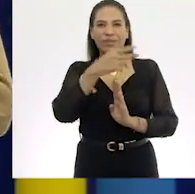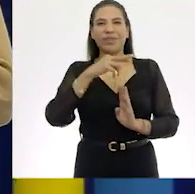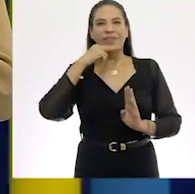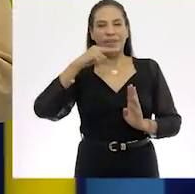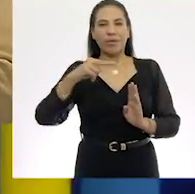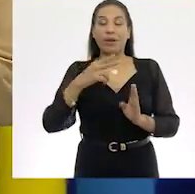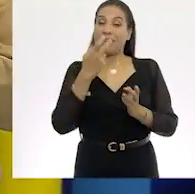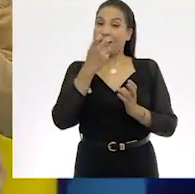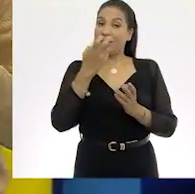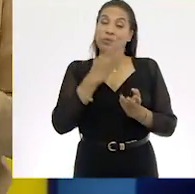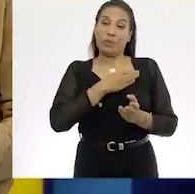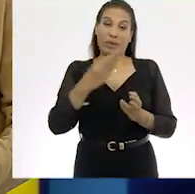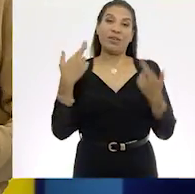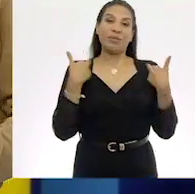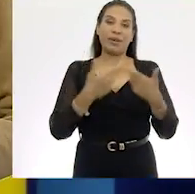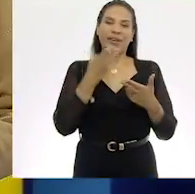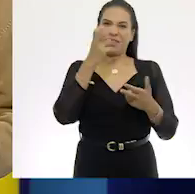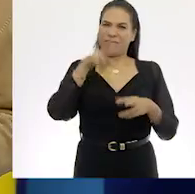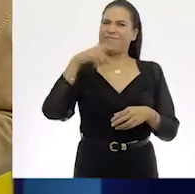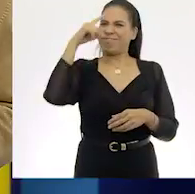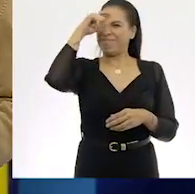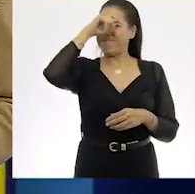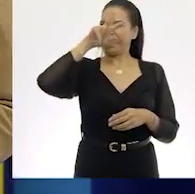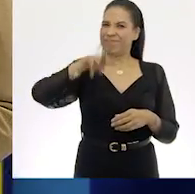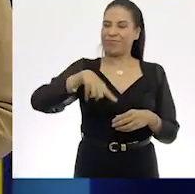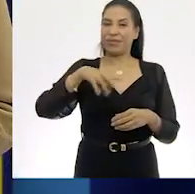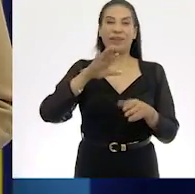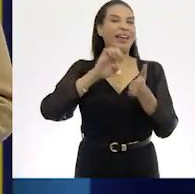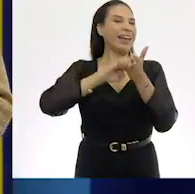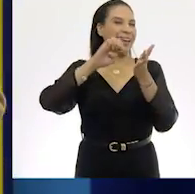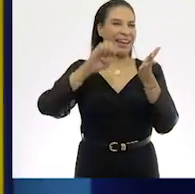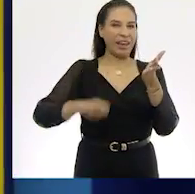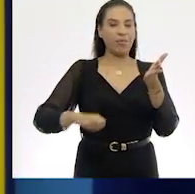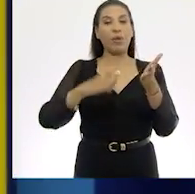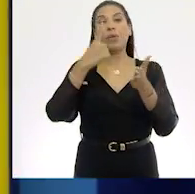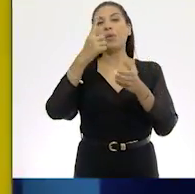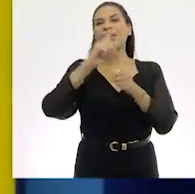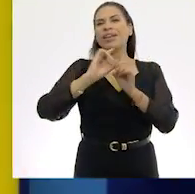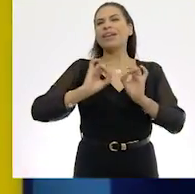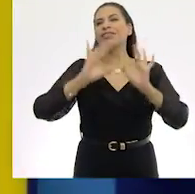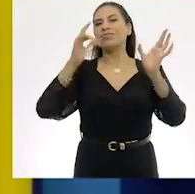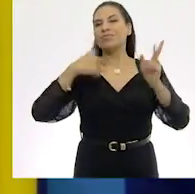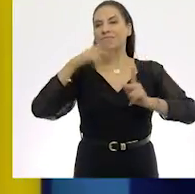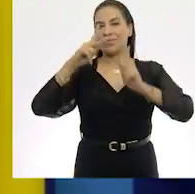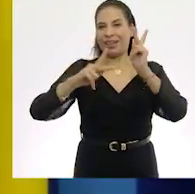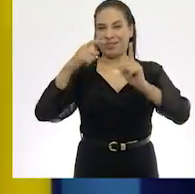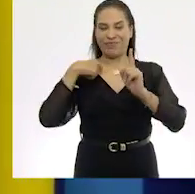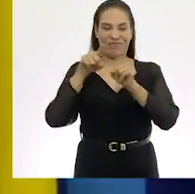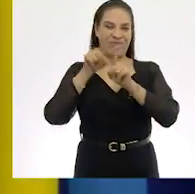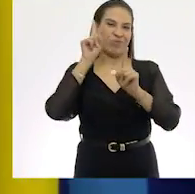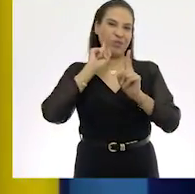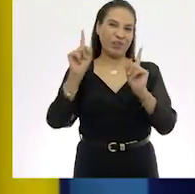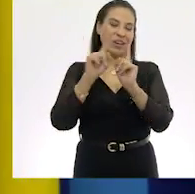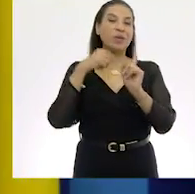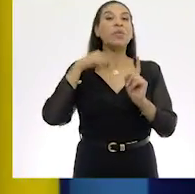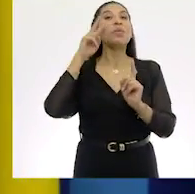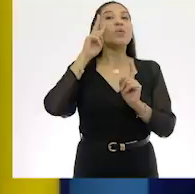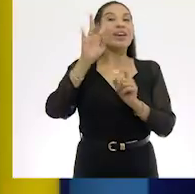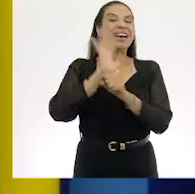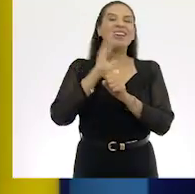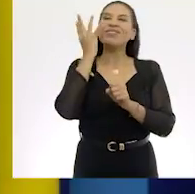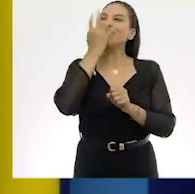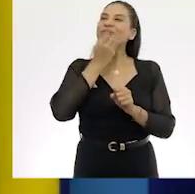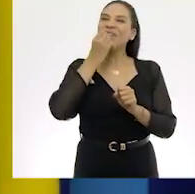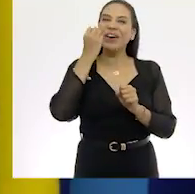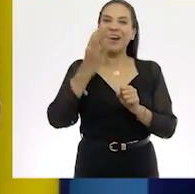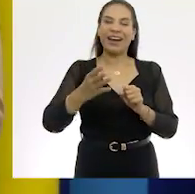maestro! Eso es algo que a mí me cuesta mucho trabajo. Por ejemplo, el otro día estaba platicándole a mi hermana que vi una película muy bonita